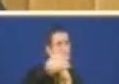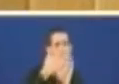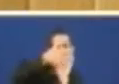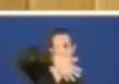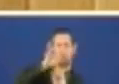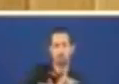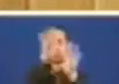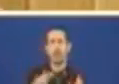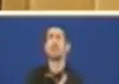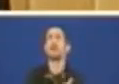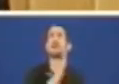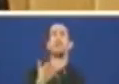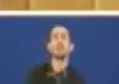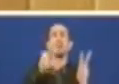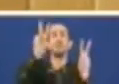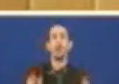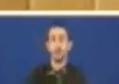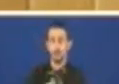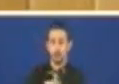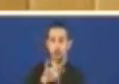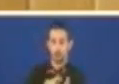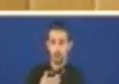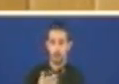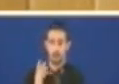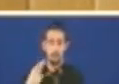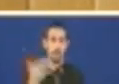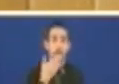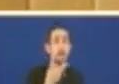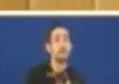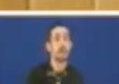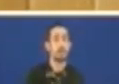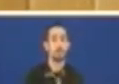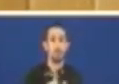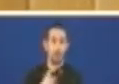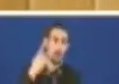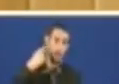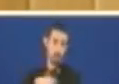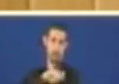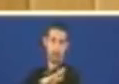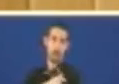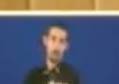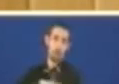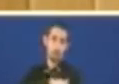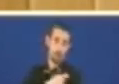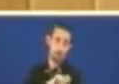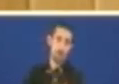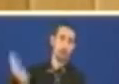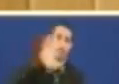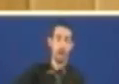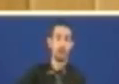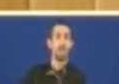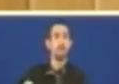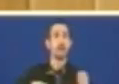diante da connivencia, coa autorización, co permiso do Banco de España, da Comisión Nacional do Mercado de Valores